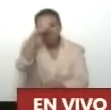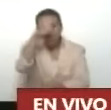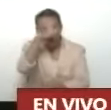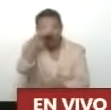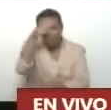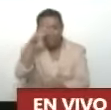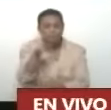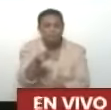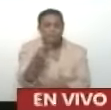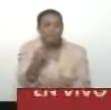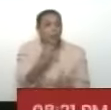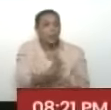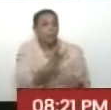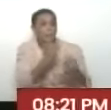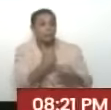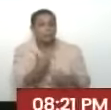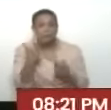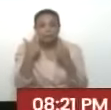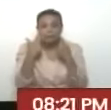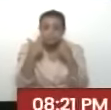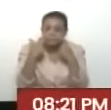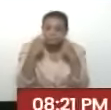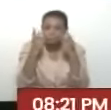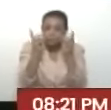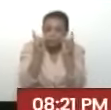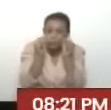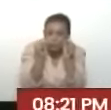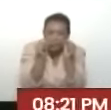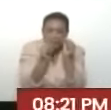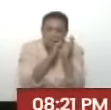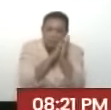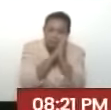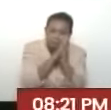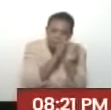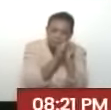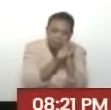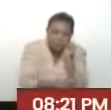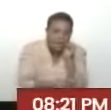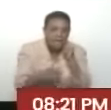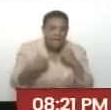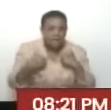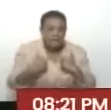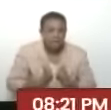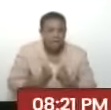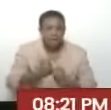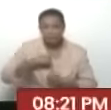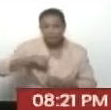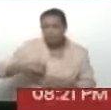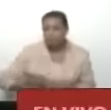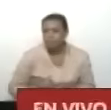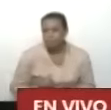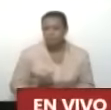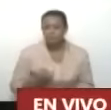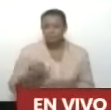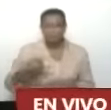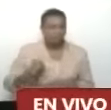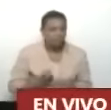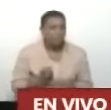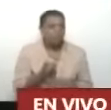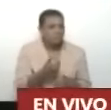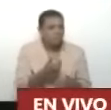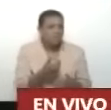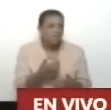está, presidente? Bueno, buscando sueño todavía, buscando reparar un poco el cansancio, pero es un cansancio sabroso,